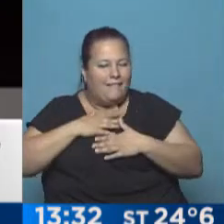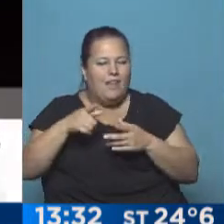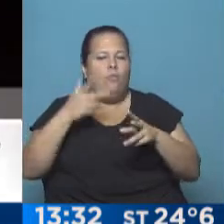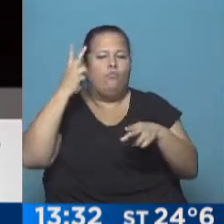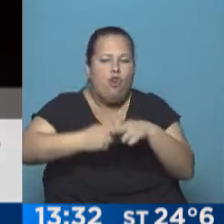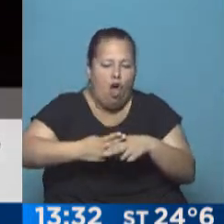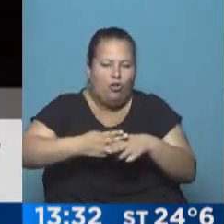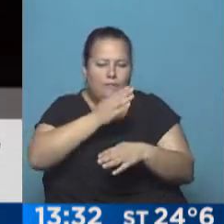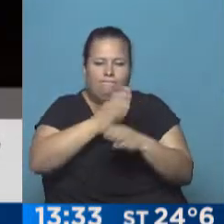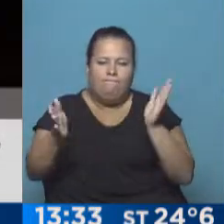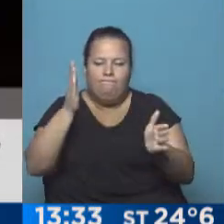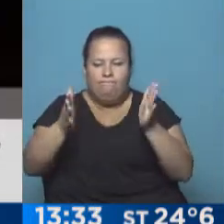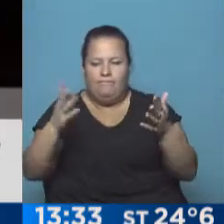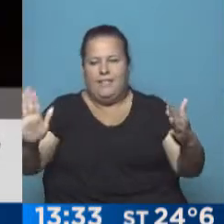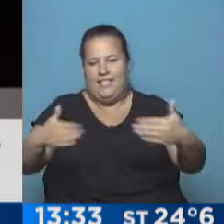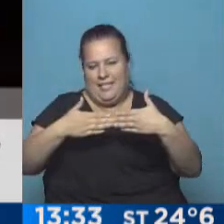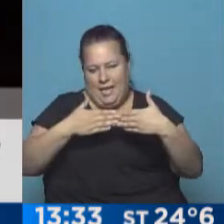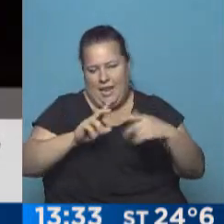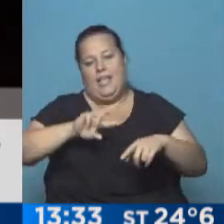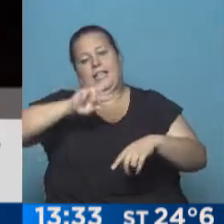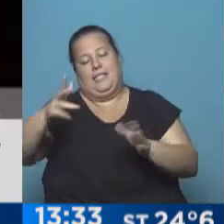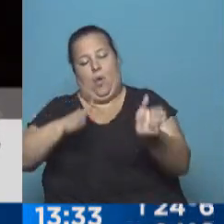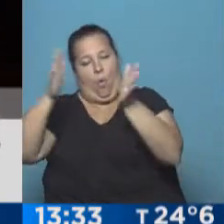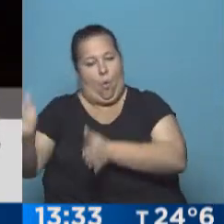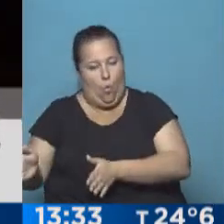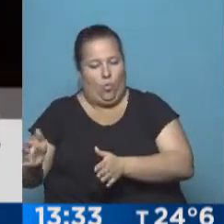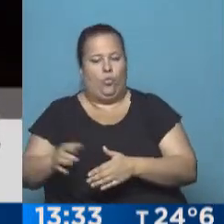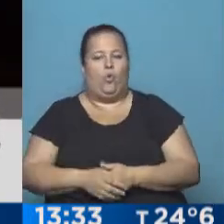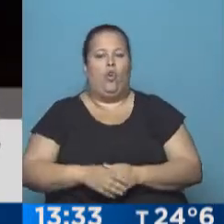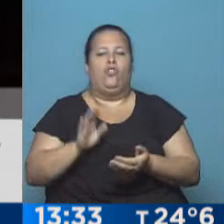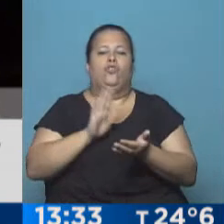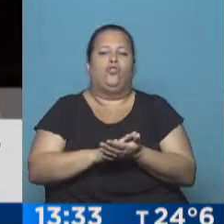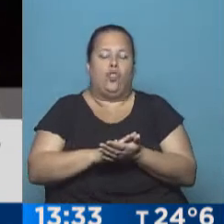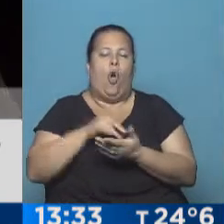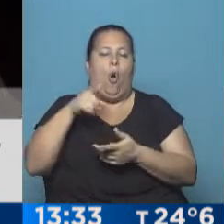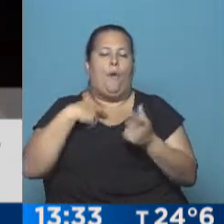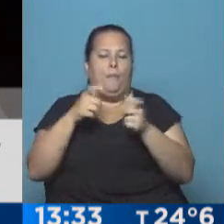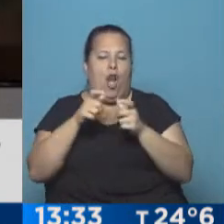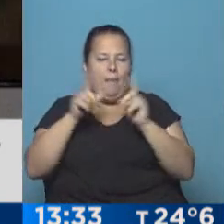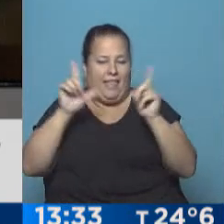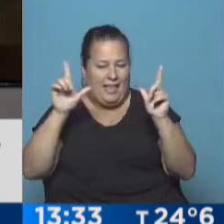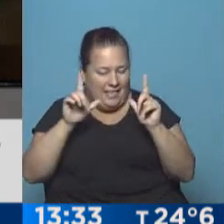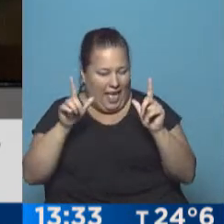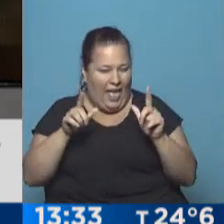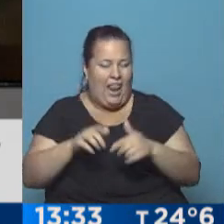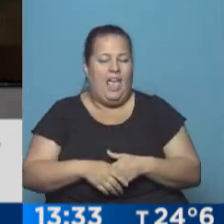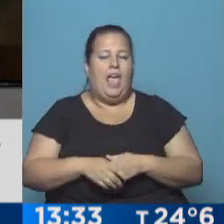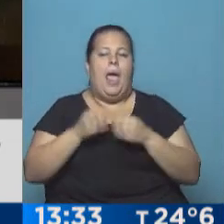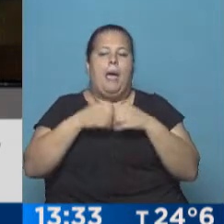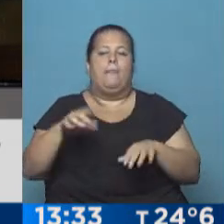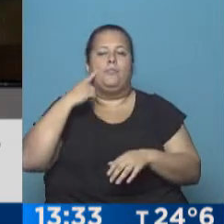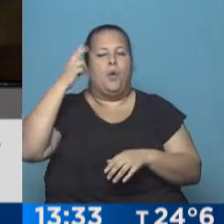corte, o un intervalo, o un cierre de primera parte. La segunda parte empieza con lo que fue ese Amigo del Alma, el programa de televisión, que empezó